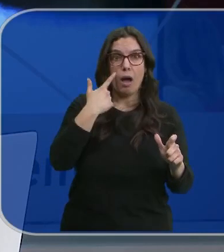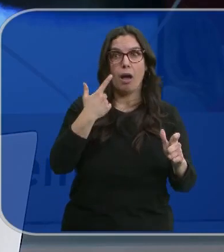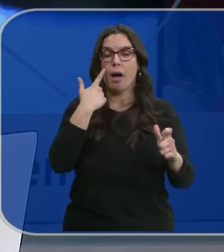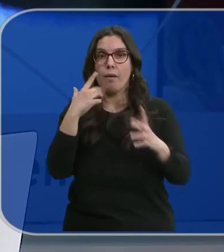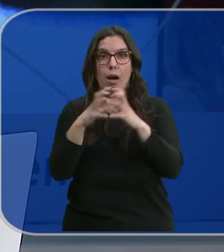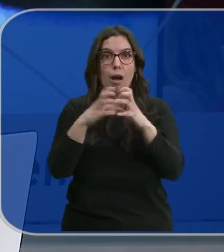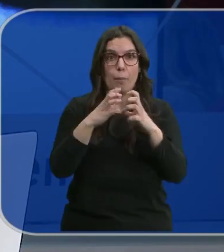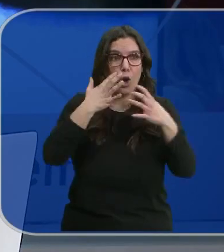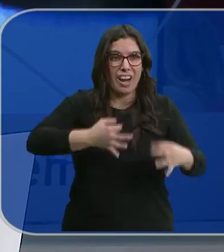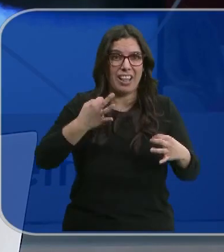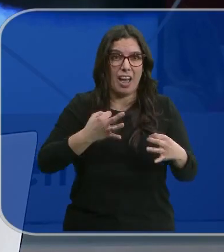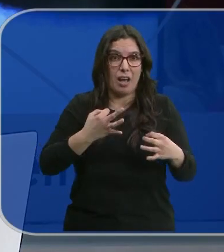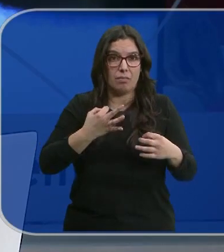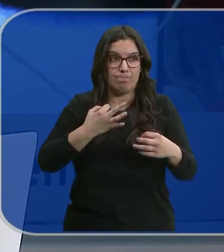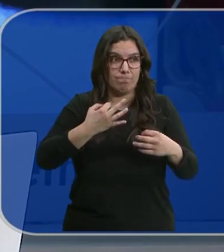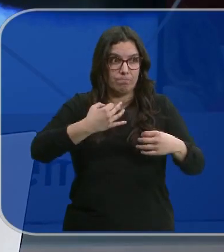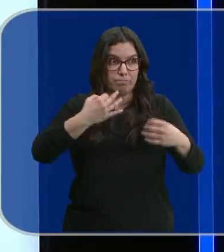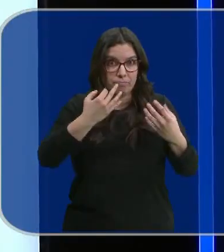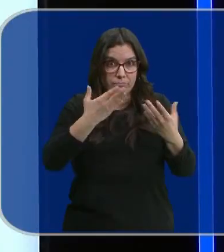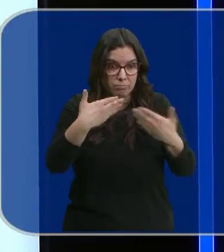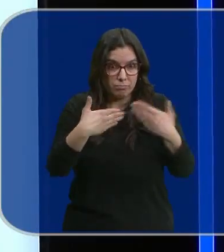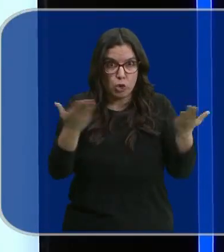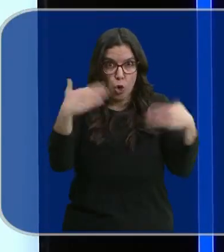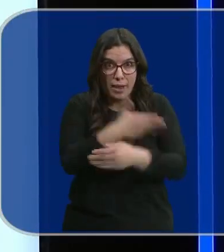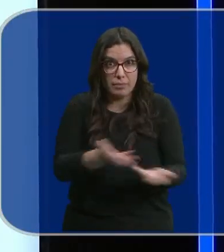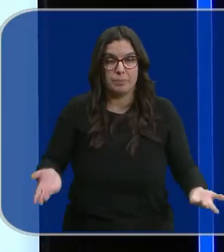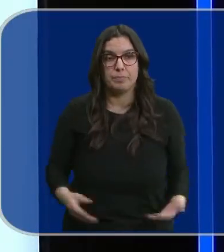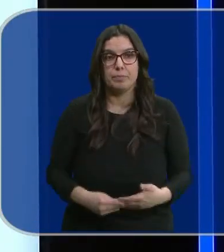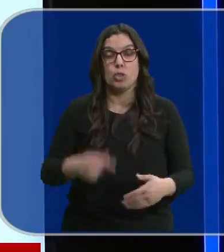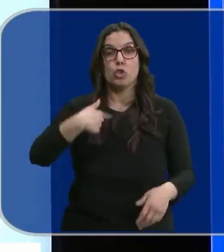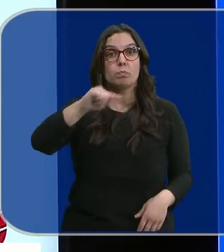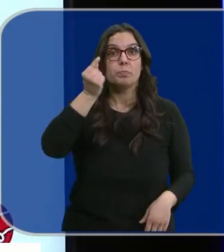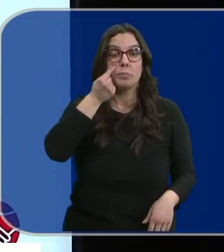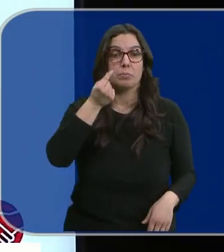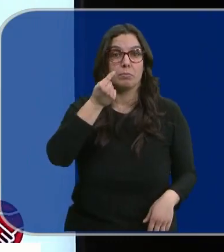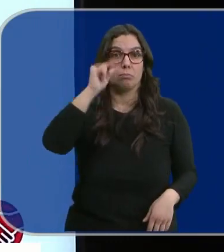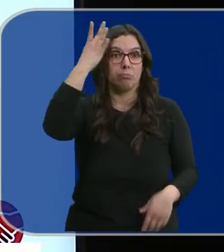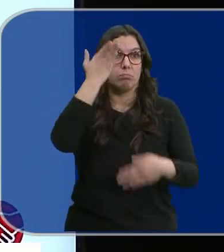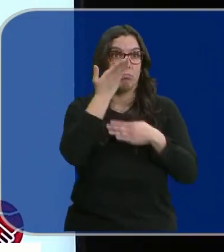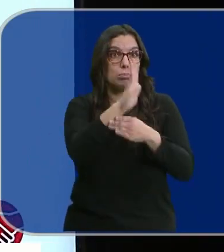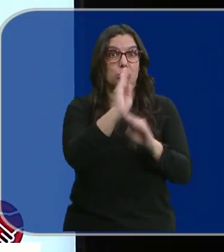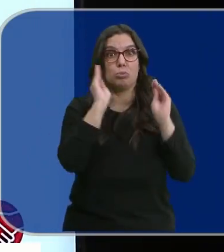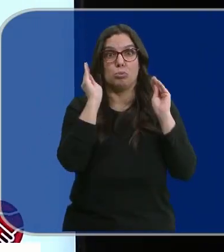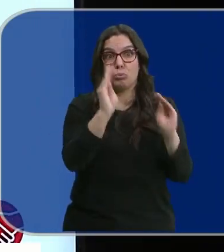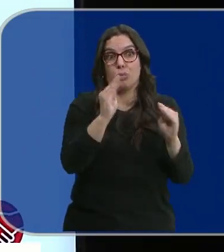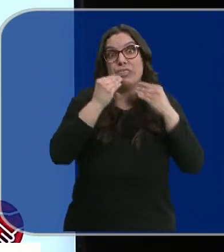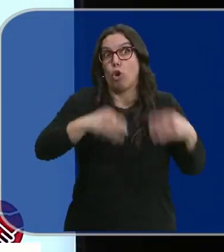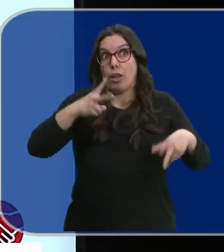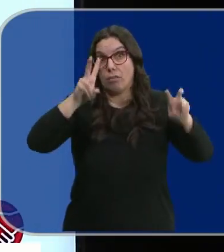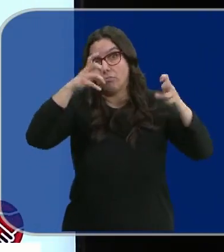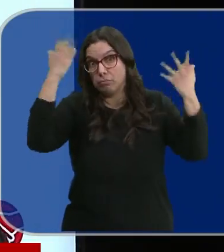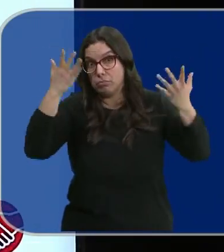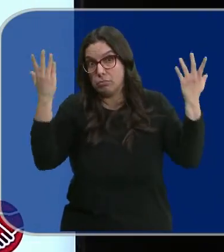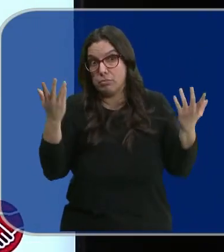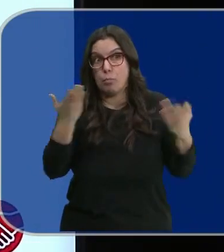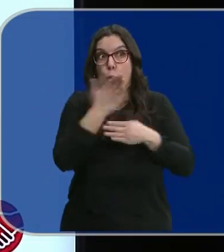trabajadores sin que haya nada concreto. Yo me enteré de esta historia, que